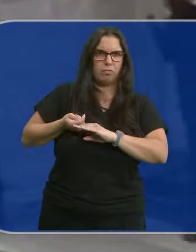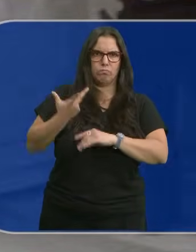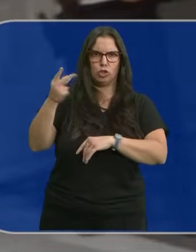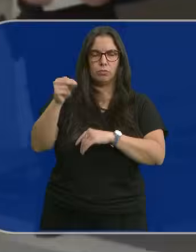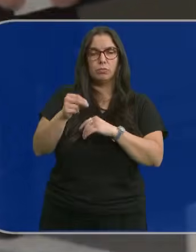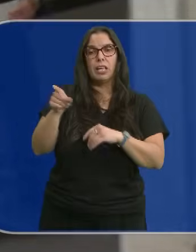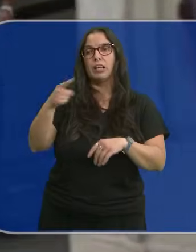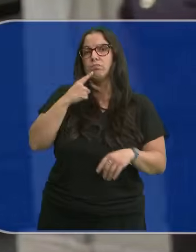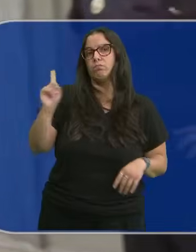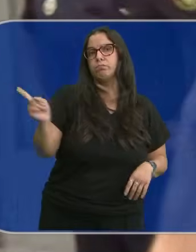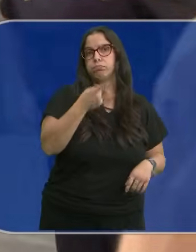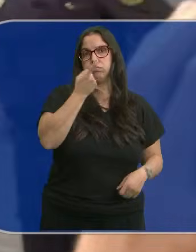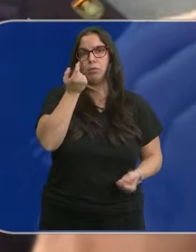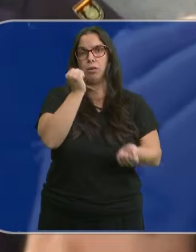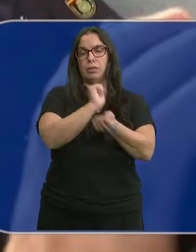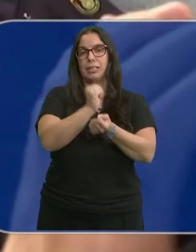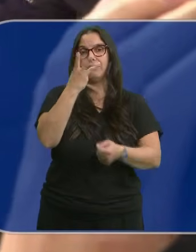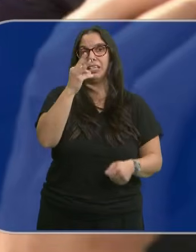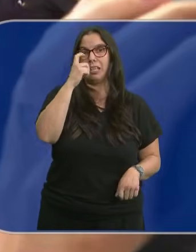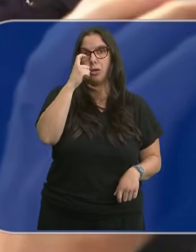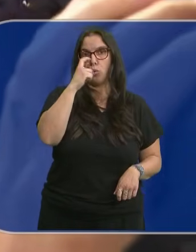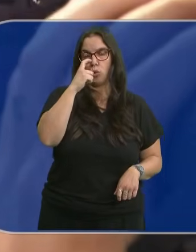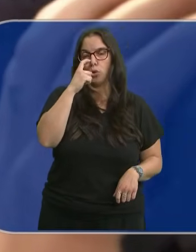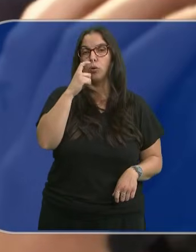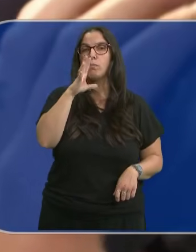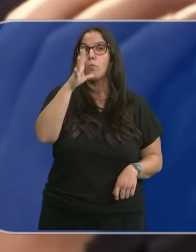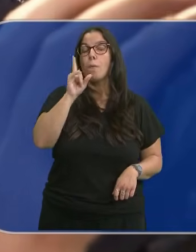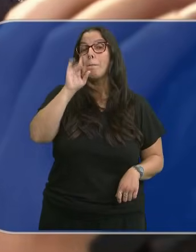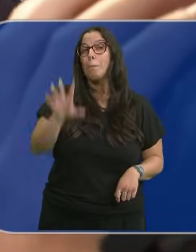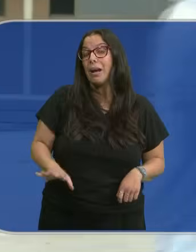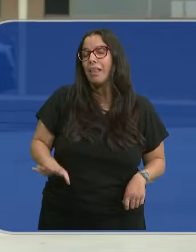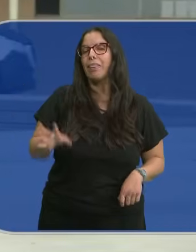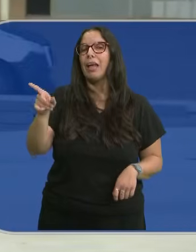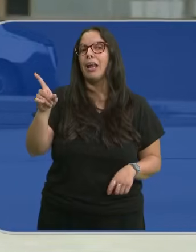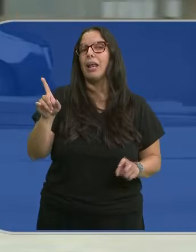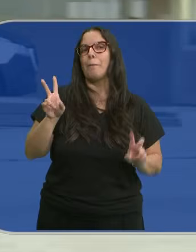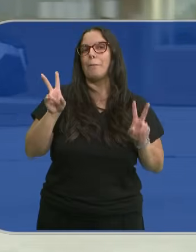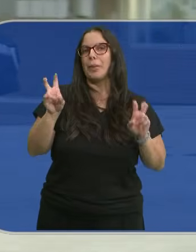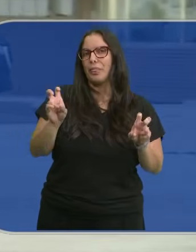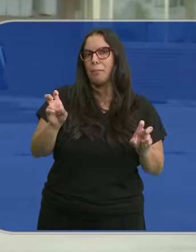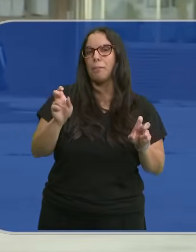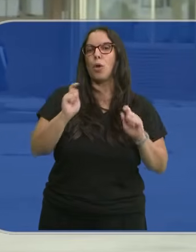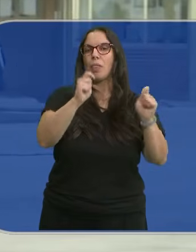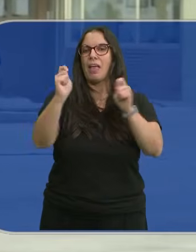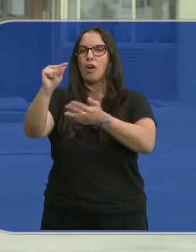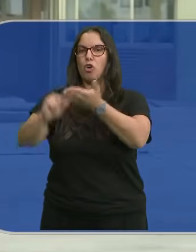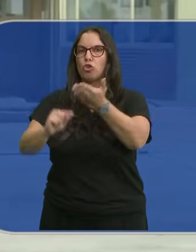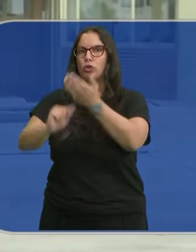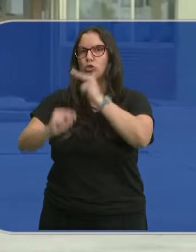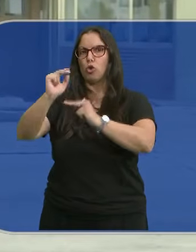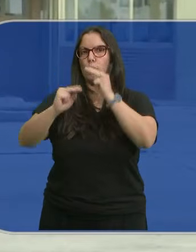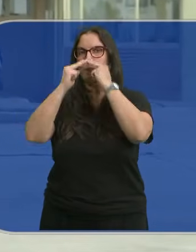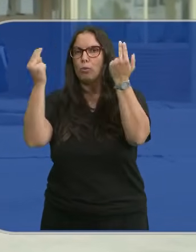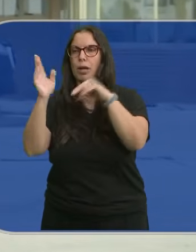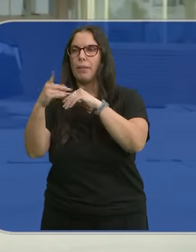Santos Cerdán ingresó en prisión el pasado 30 de junio tras verse implicado en una supuesta trama de mordidas de adjudicaciones irregulares de obra